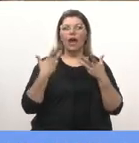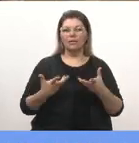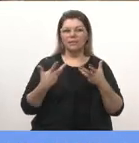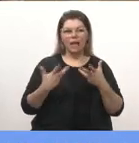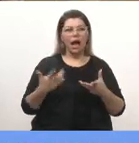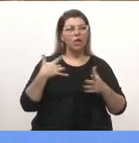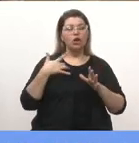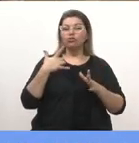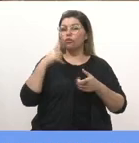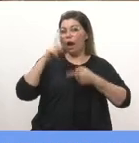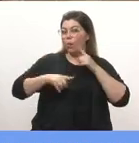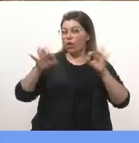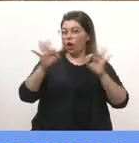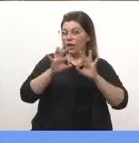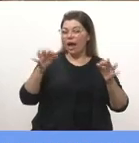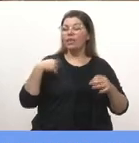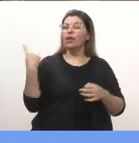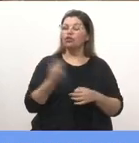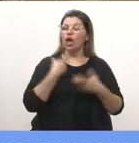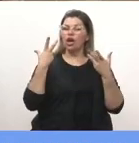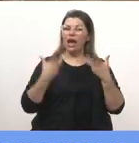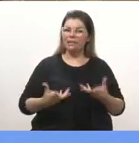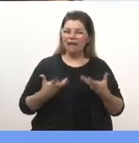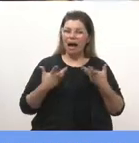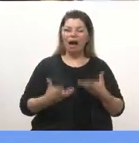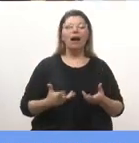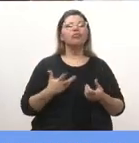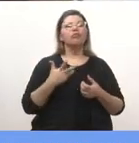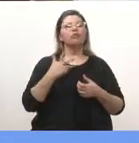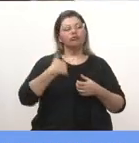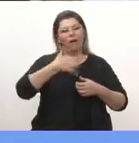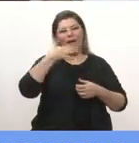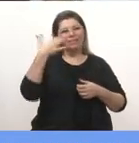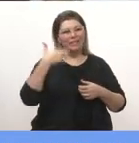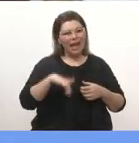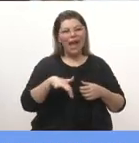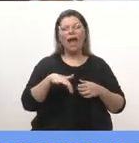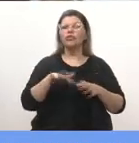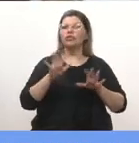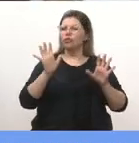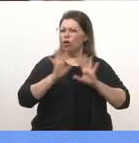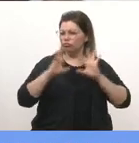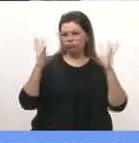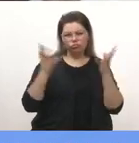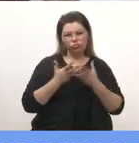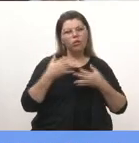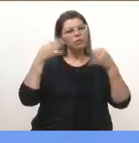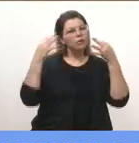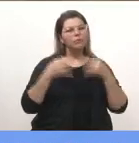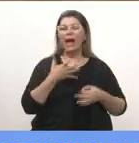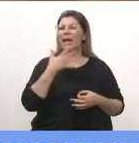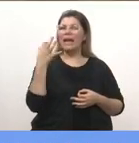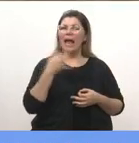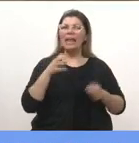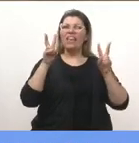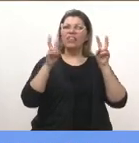estamos todos cansados. Yo no acordé nada. Entiendo que estamos todos cansados, entiendo un montón de cosas, pero la realidad es que cuando se trata